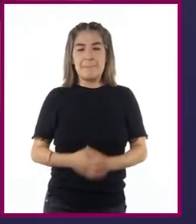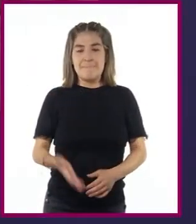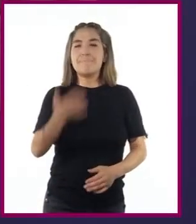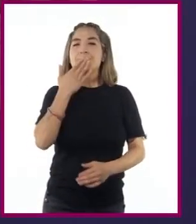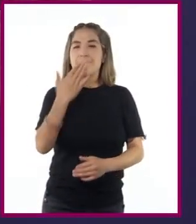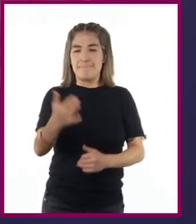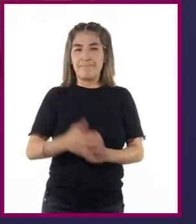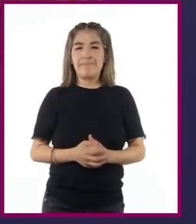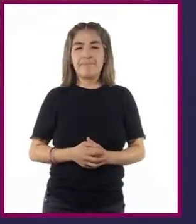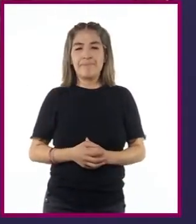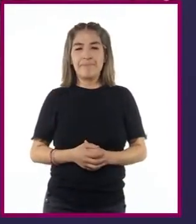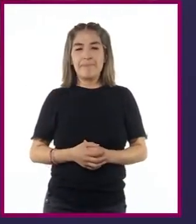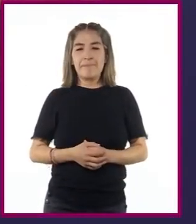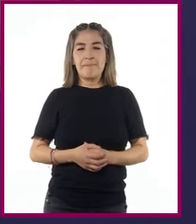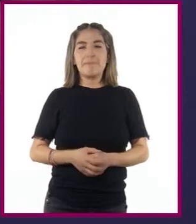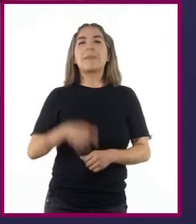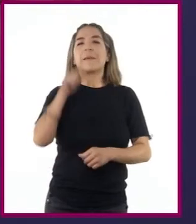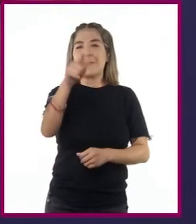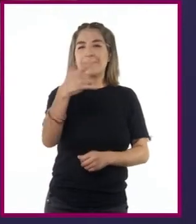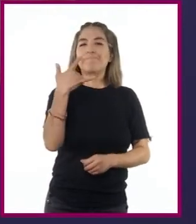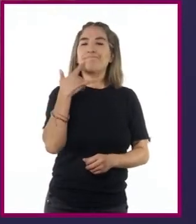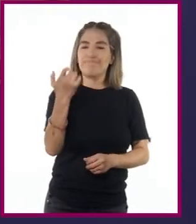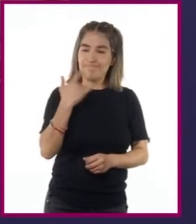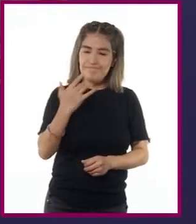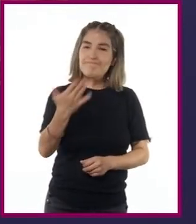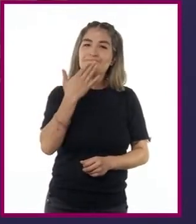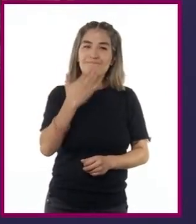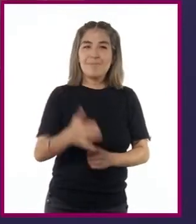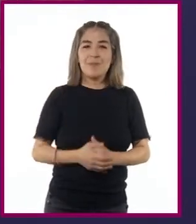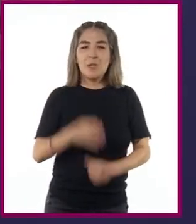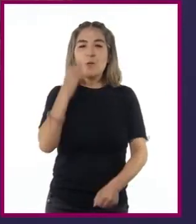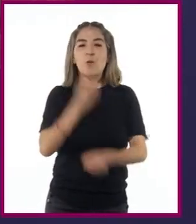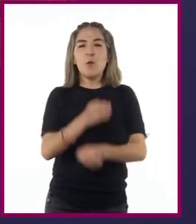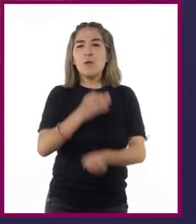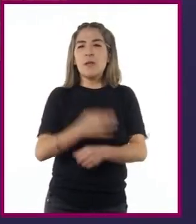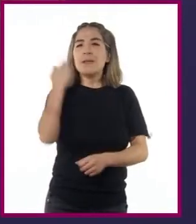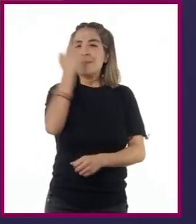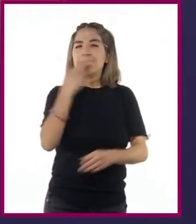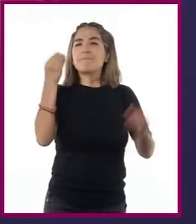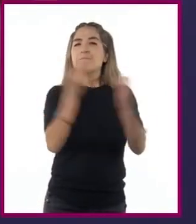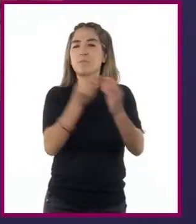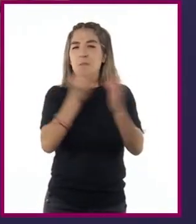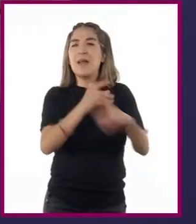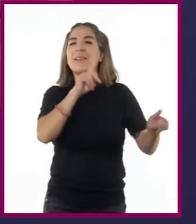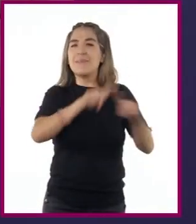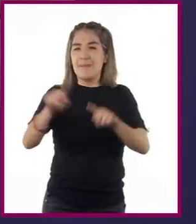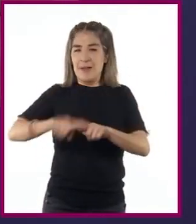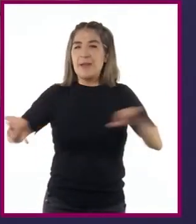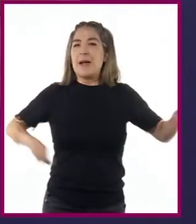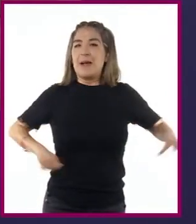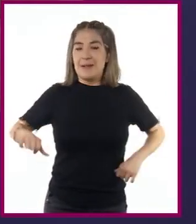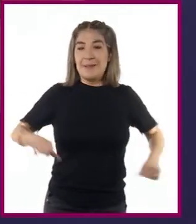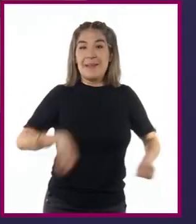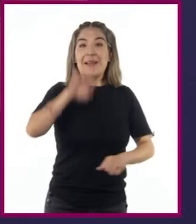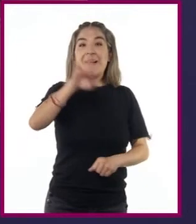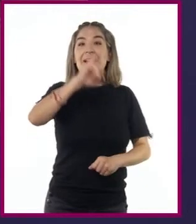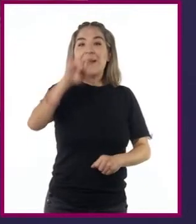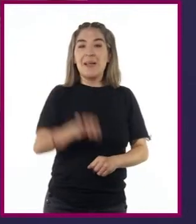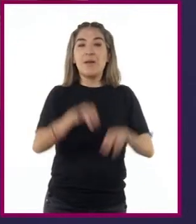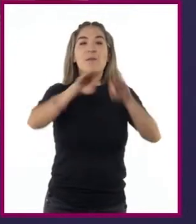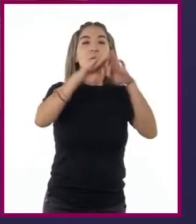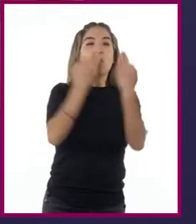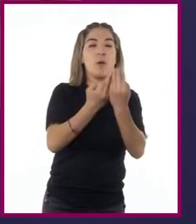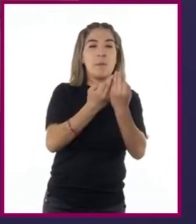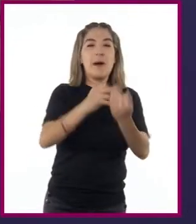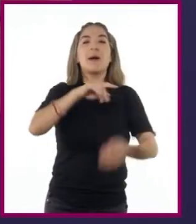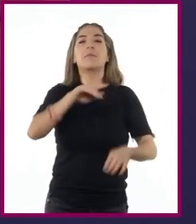Bien, muy buen esfuerzo. En la sesión se analizaron varios retos del eje forma,